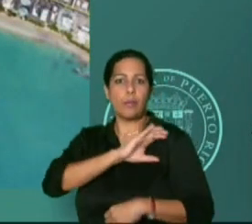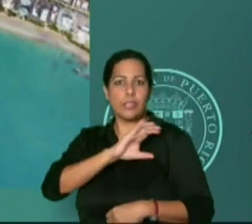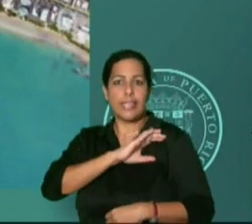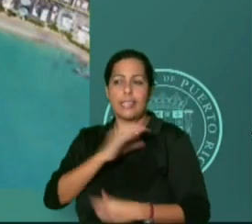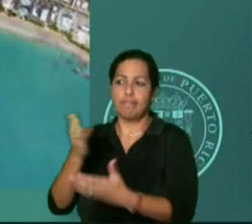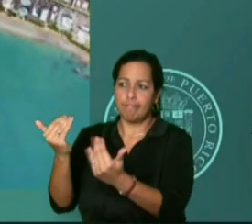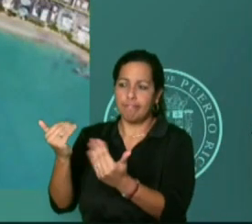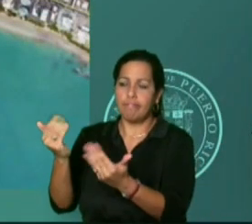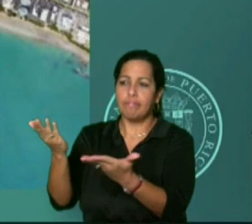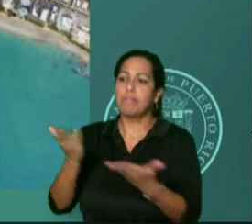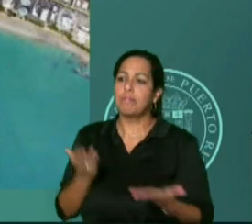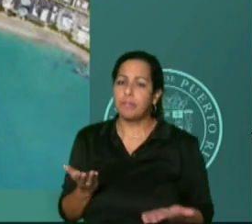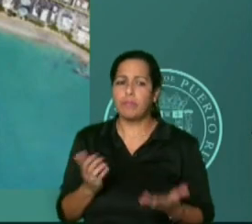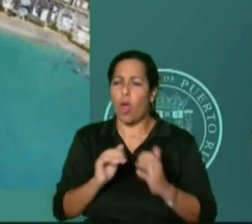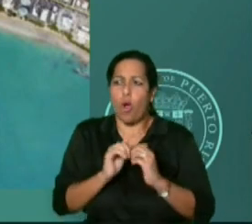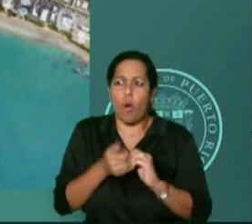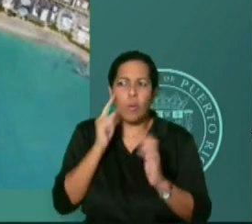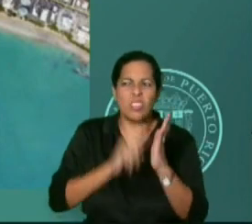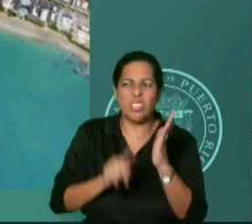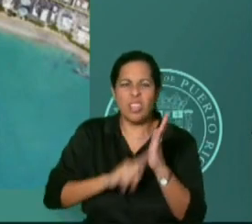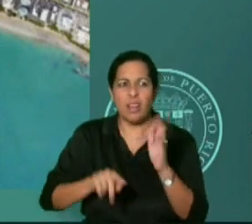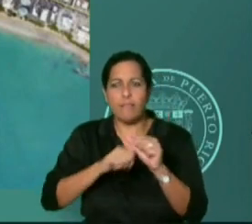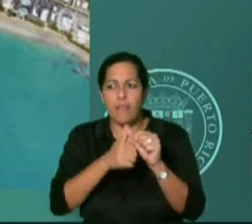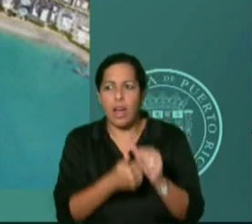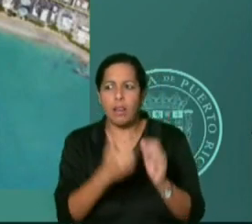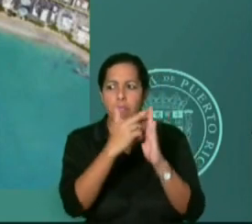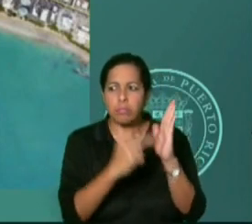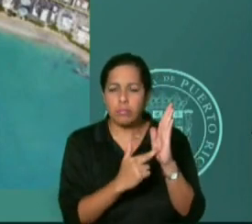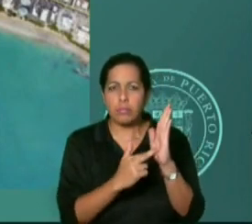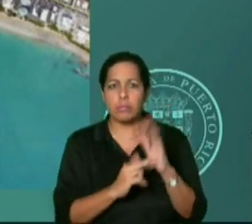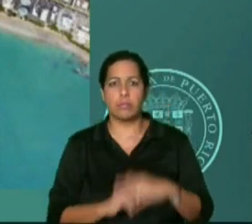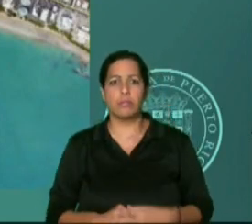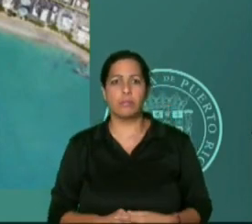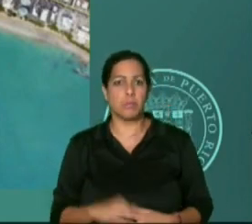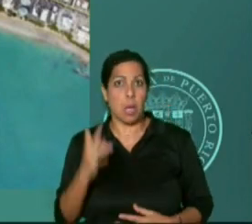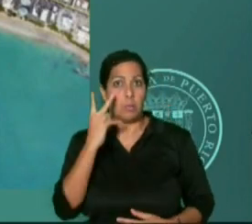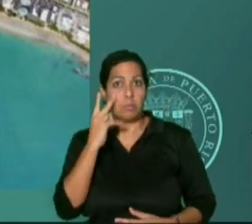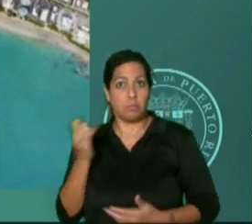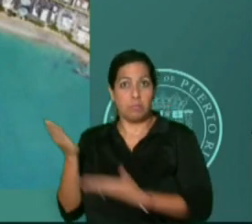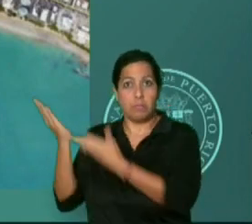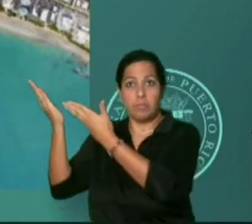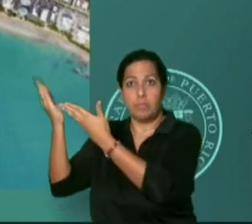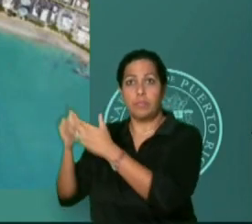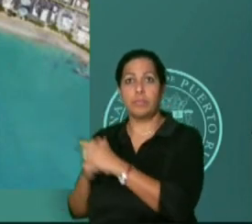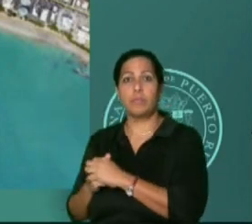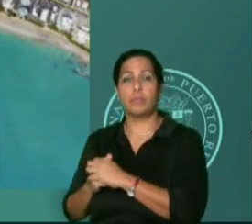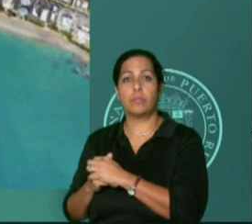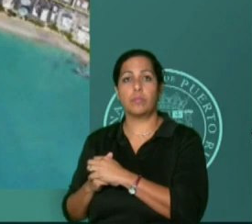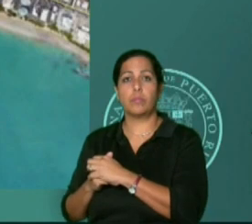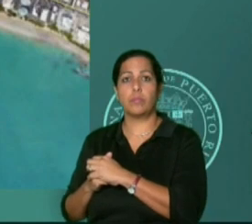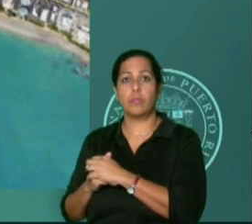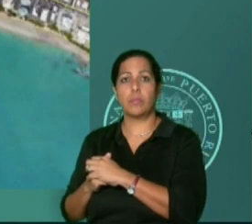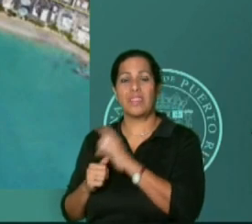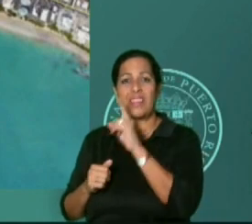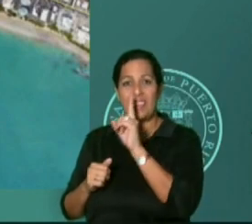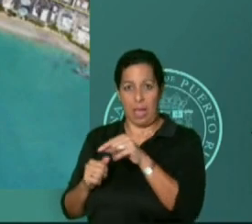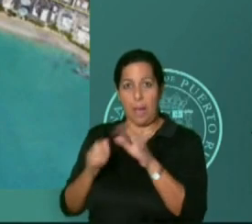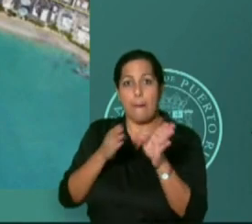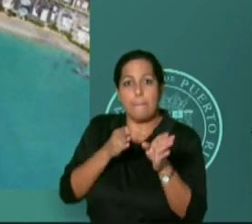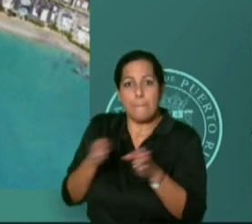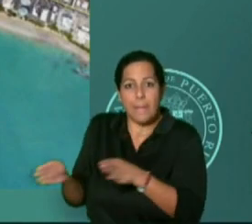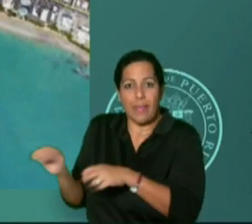para llevar a cabo intervenciones en violación a la orden ejecutiva. Hago una pausa, ustedes podrán estar viendo en sus televisores